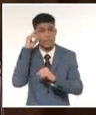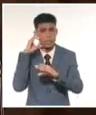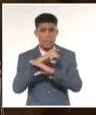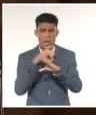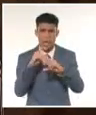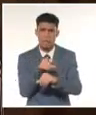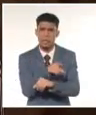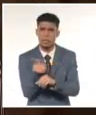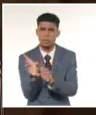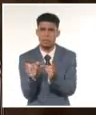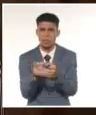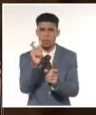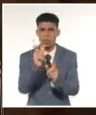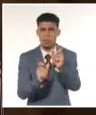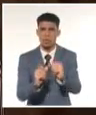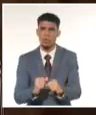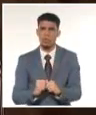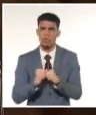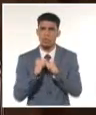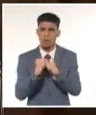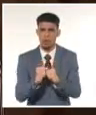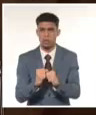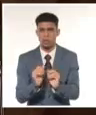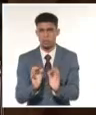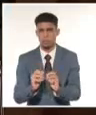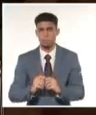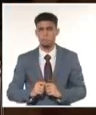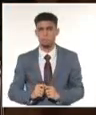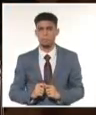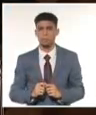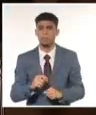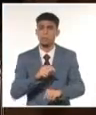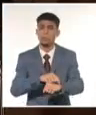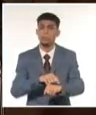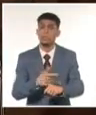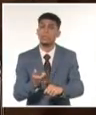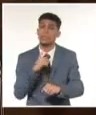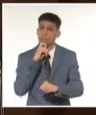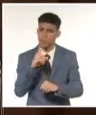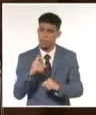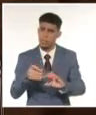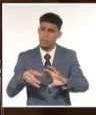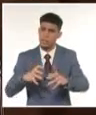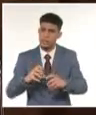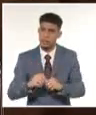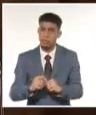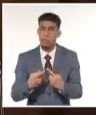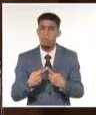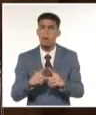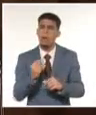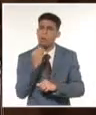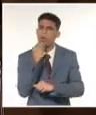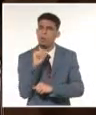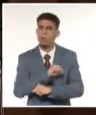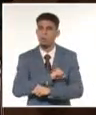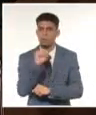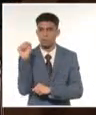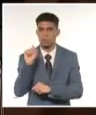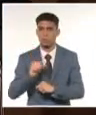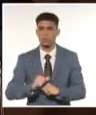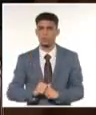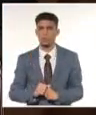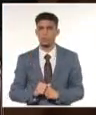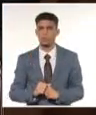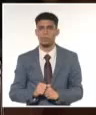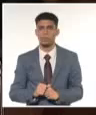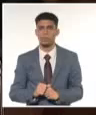trabajo, la resistencia creativa. El momento es muy complejo, pero no insuperable. La prolongación